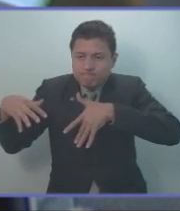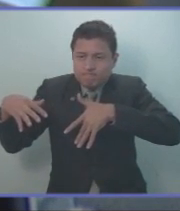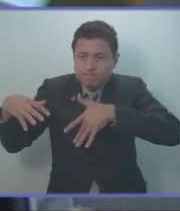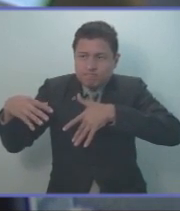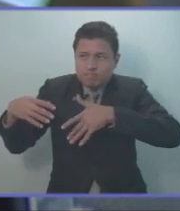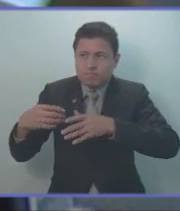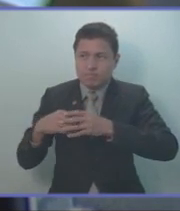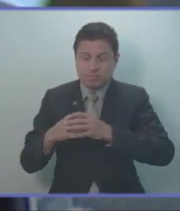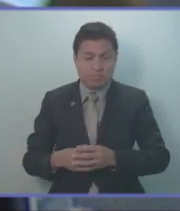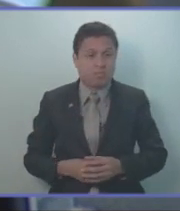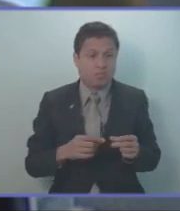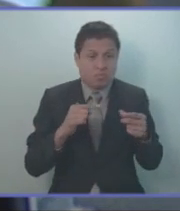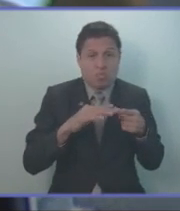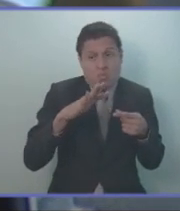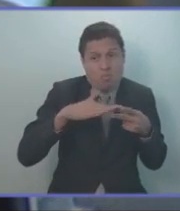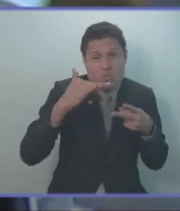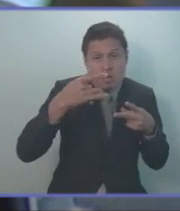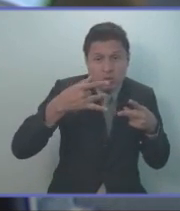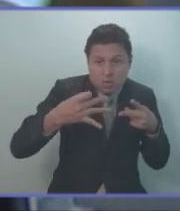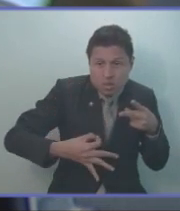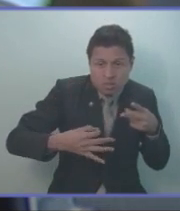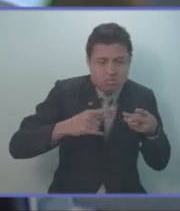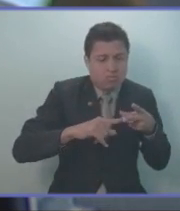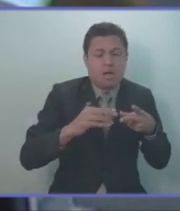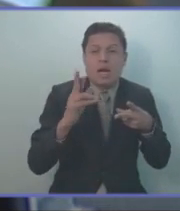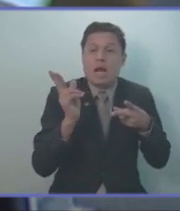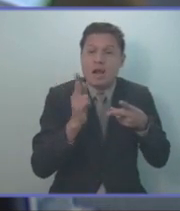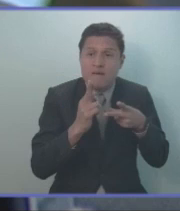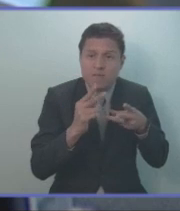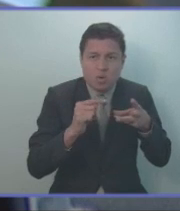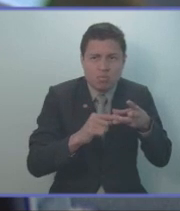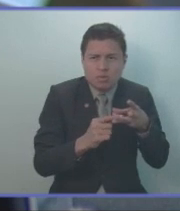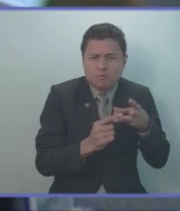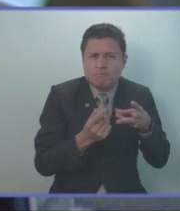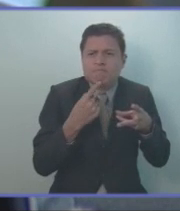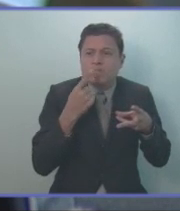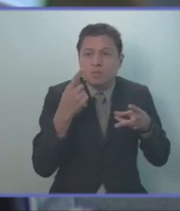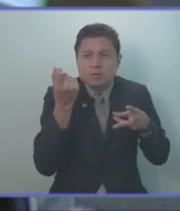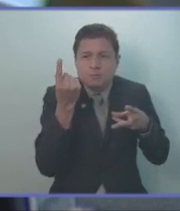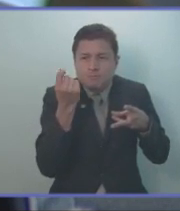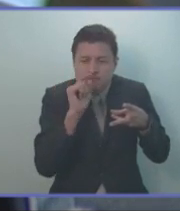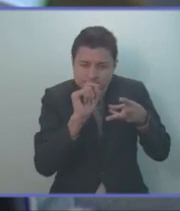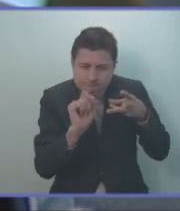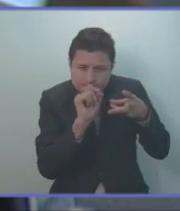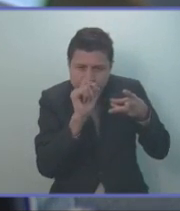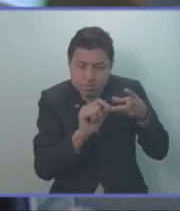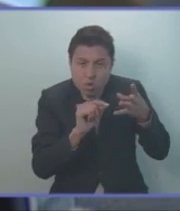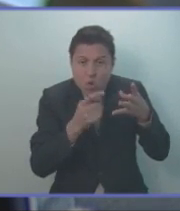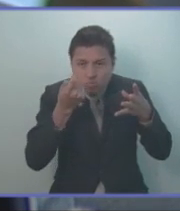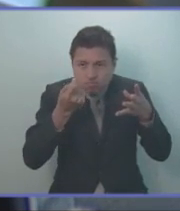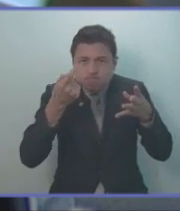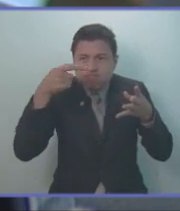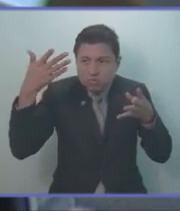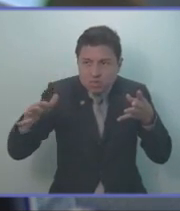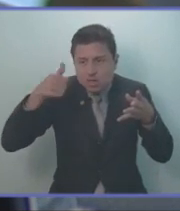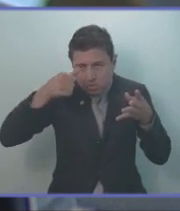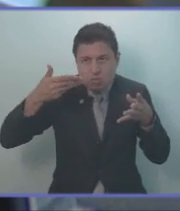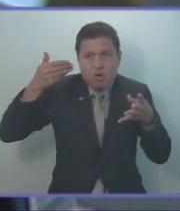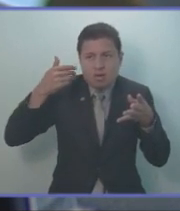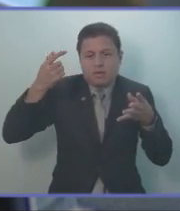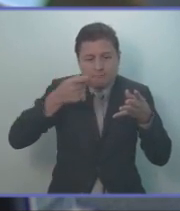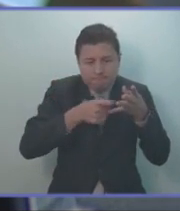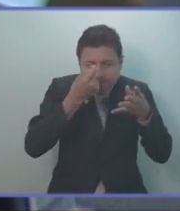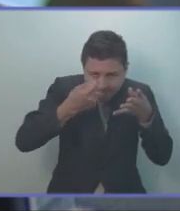un decreto, una reforma, una interpretación auténtica o la ratificación de un